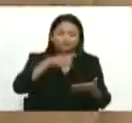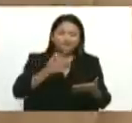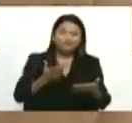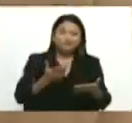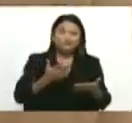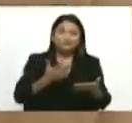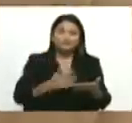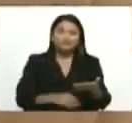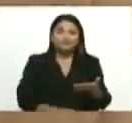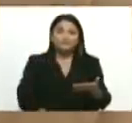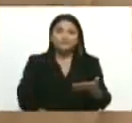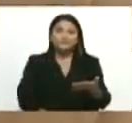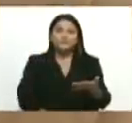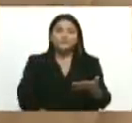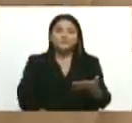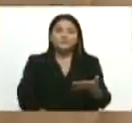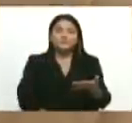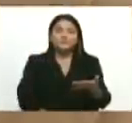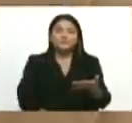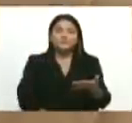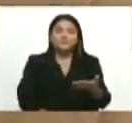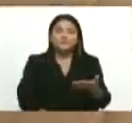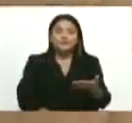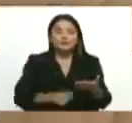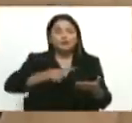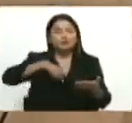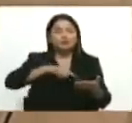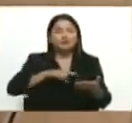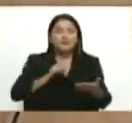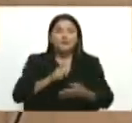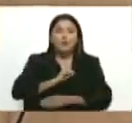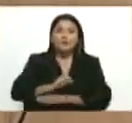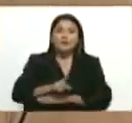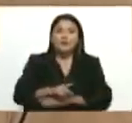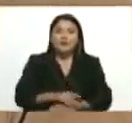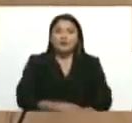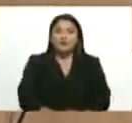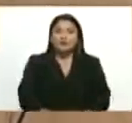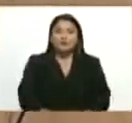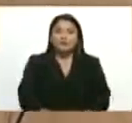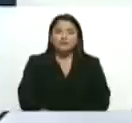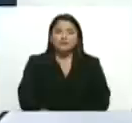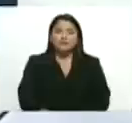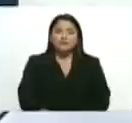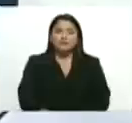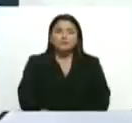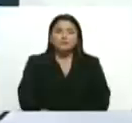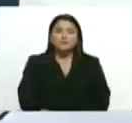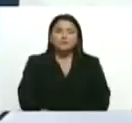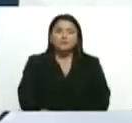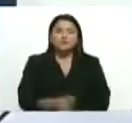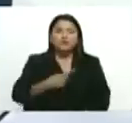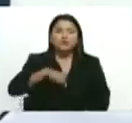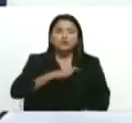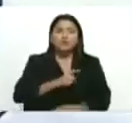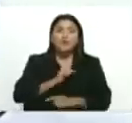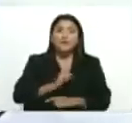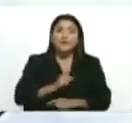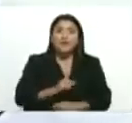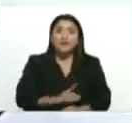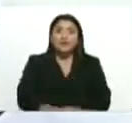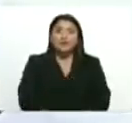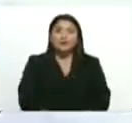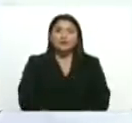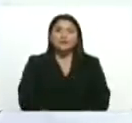pero resulta que es nuestra obligación, que es nuestro deber, que cada